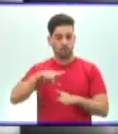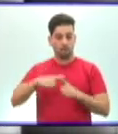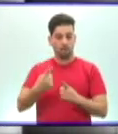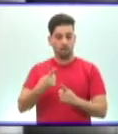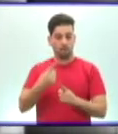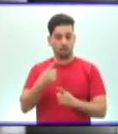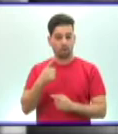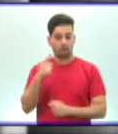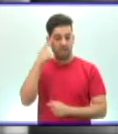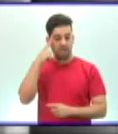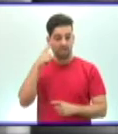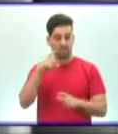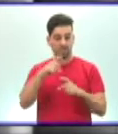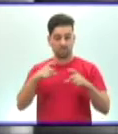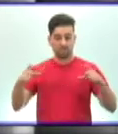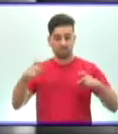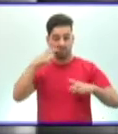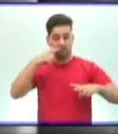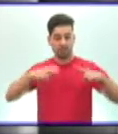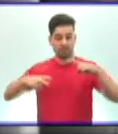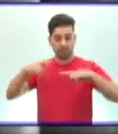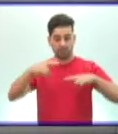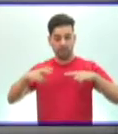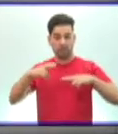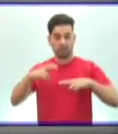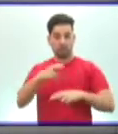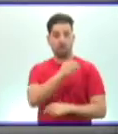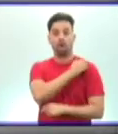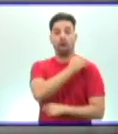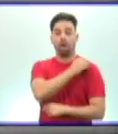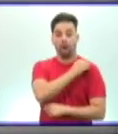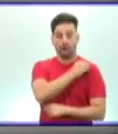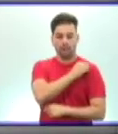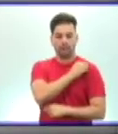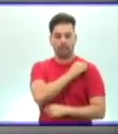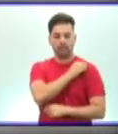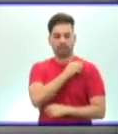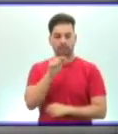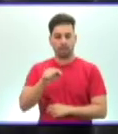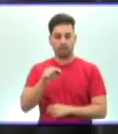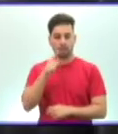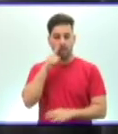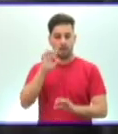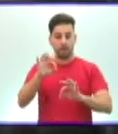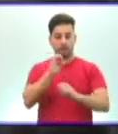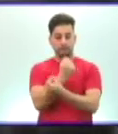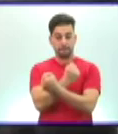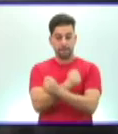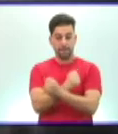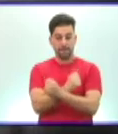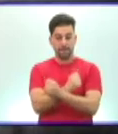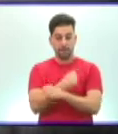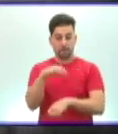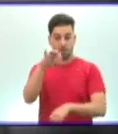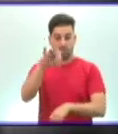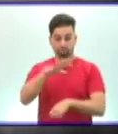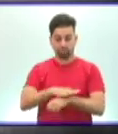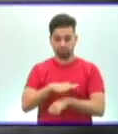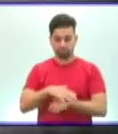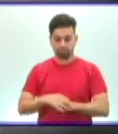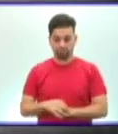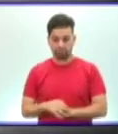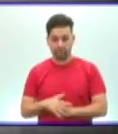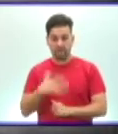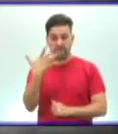alerta hasta hoy sobre el peligro inminente causado por un vector. En efecto, ese hombre de ciencias fue Carlos